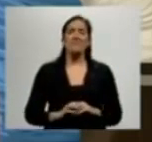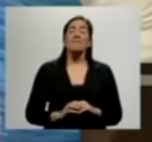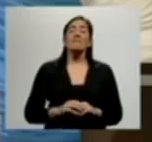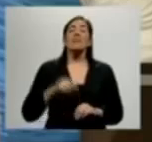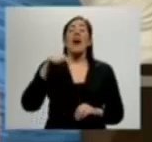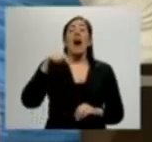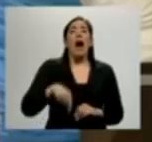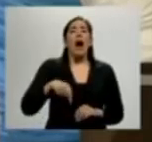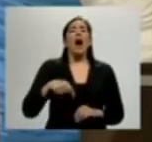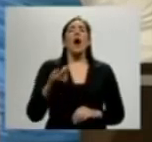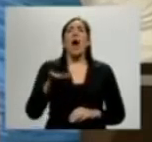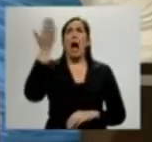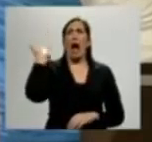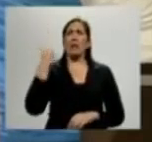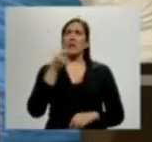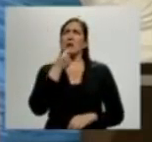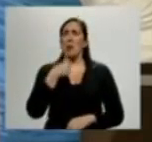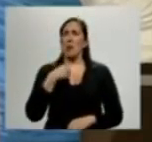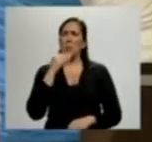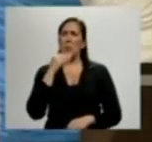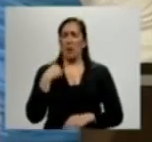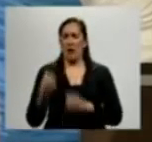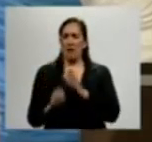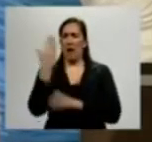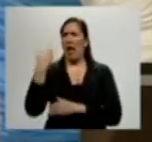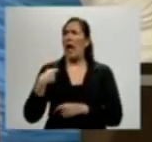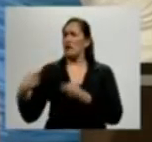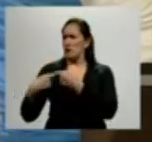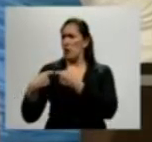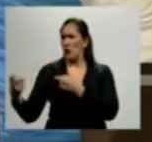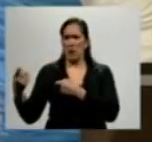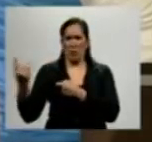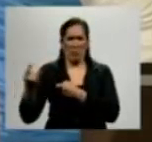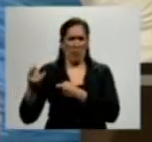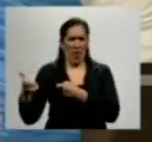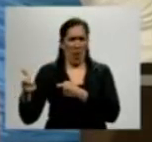ficciones. Entonces, una persona creaba una sociedad con socios ficticios, pero en realidad